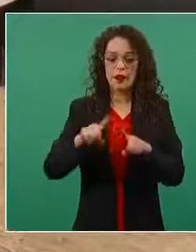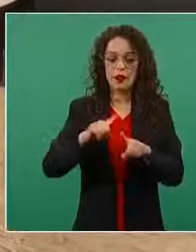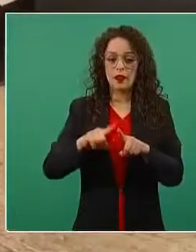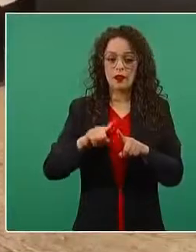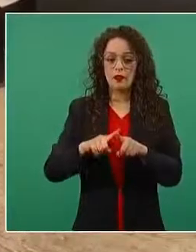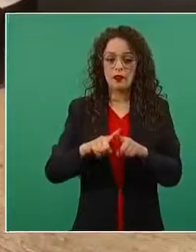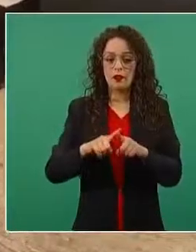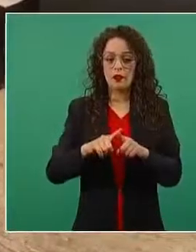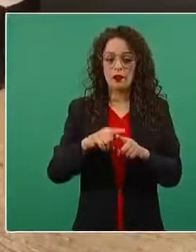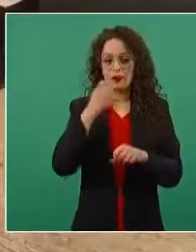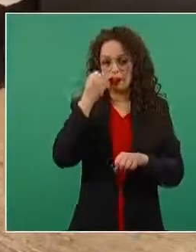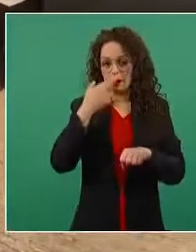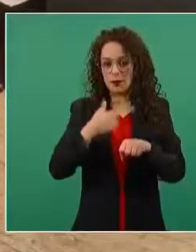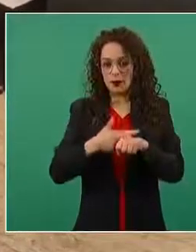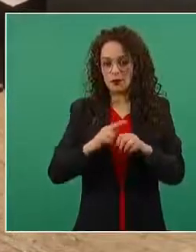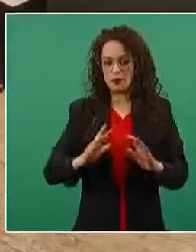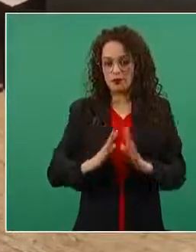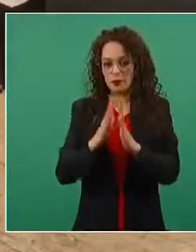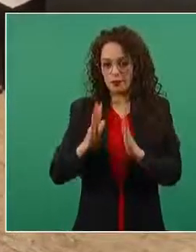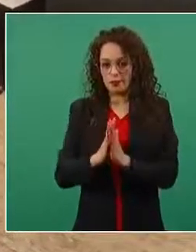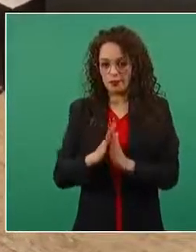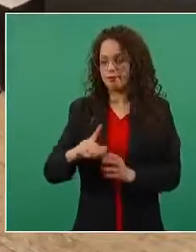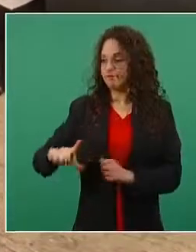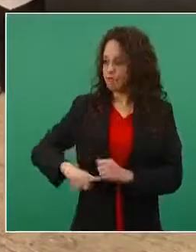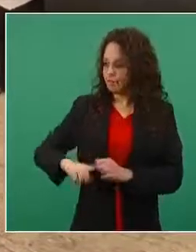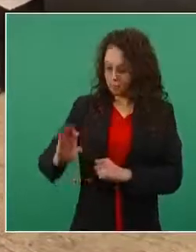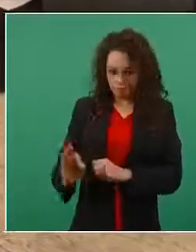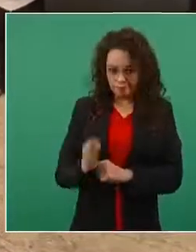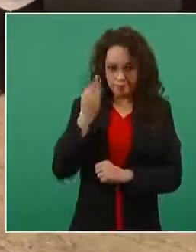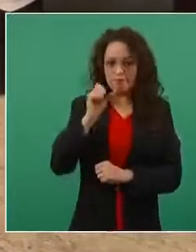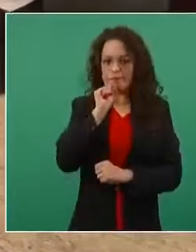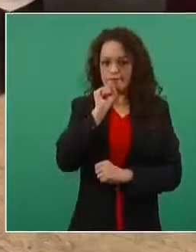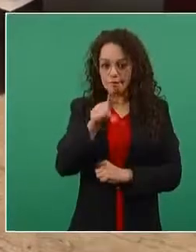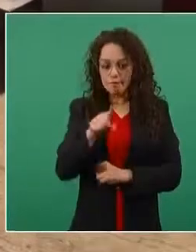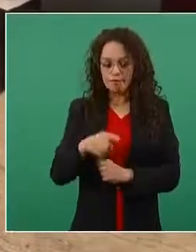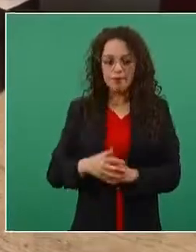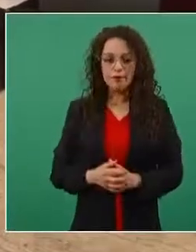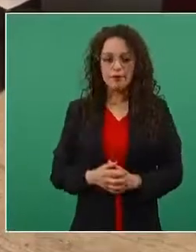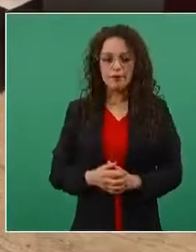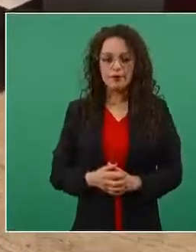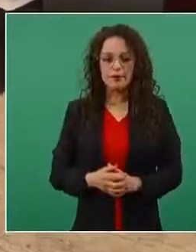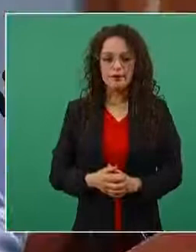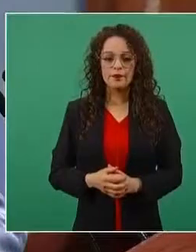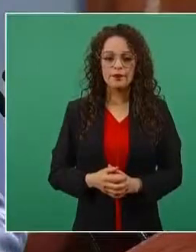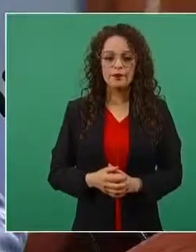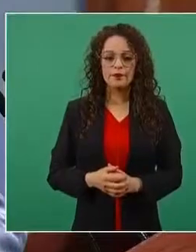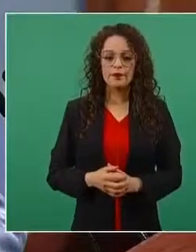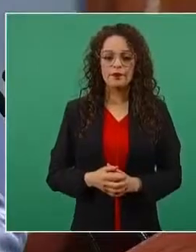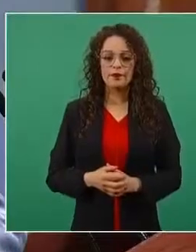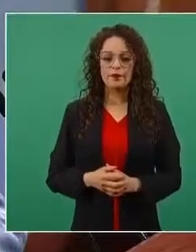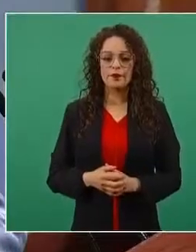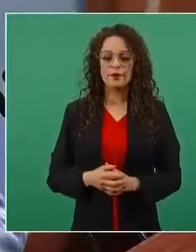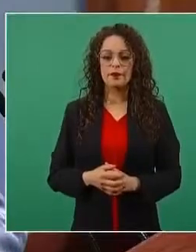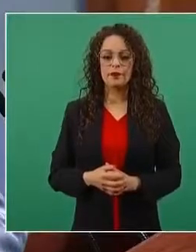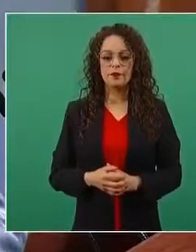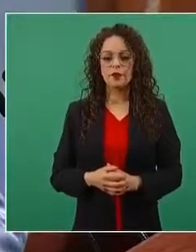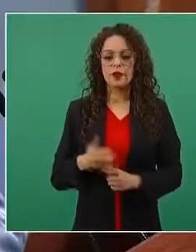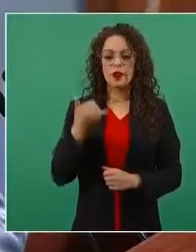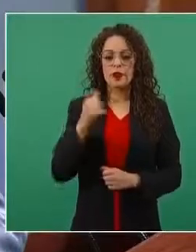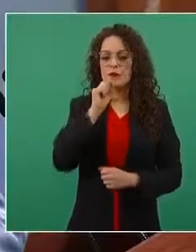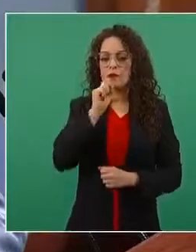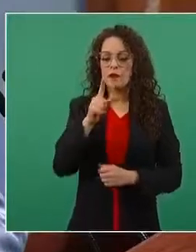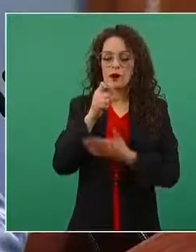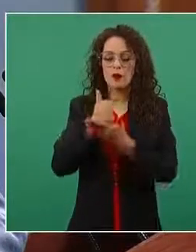secretarías que están participando, el gobierno federal, y a quienes están